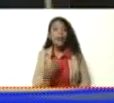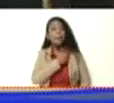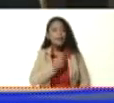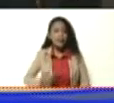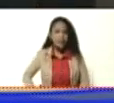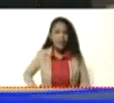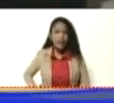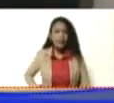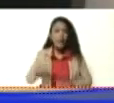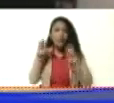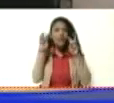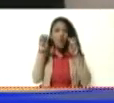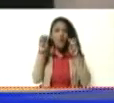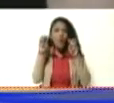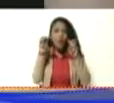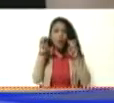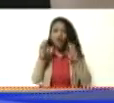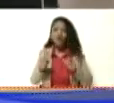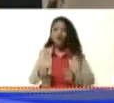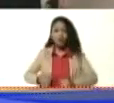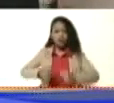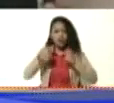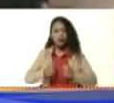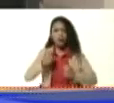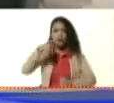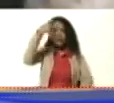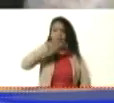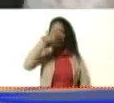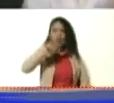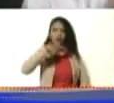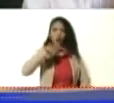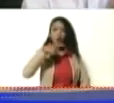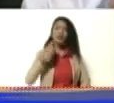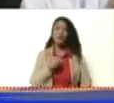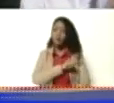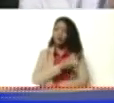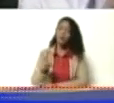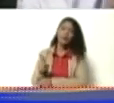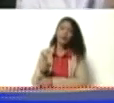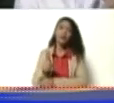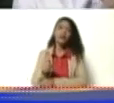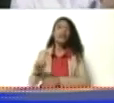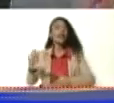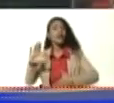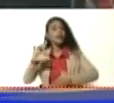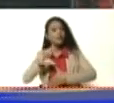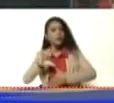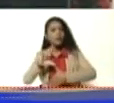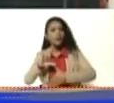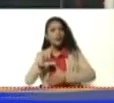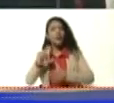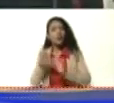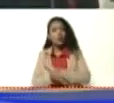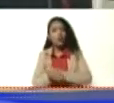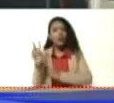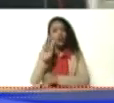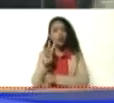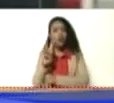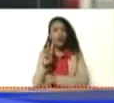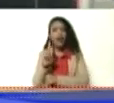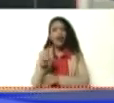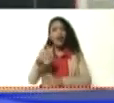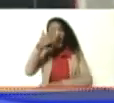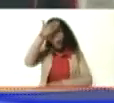presidente Biden tome las riendas del mando hacia la política de América Latina y sobre Venezuela, y abandone